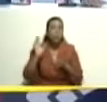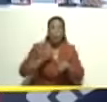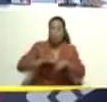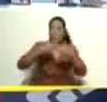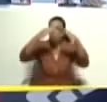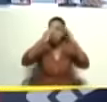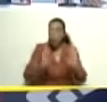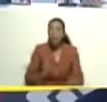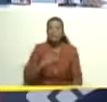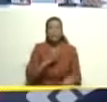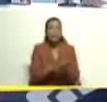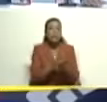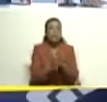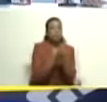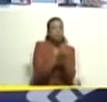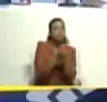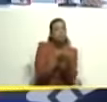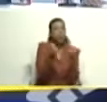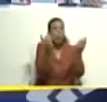para pensar y preparar.